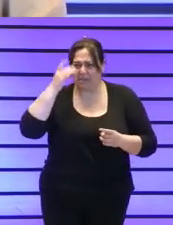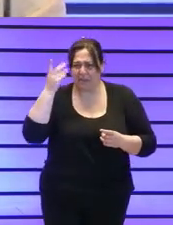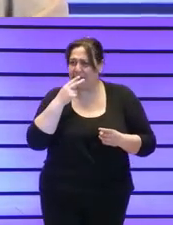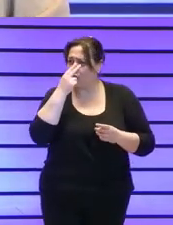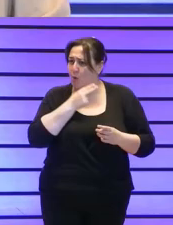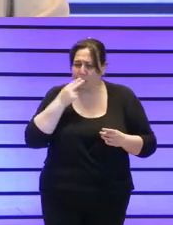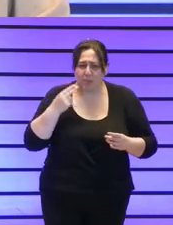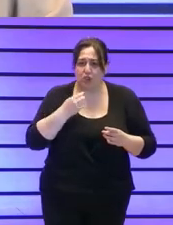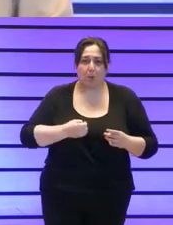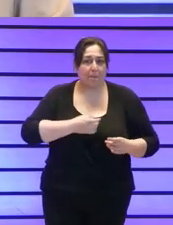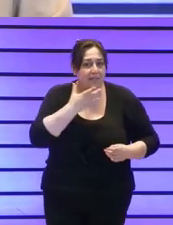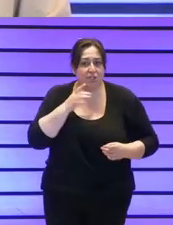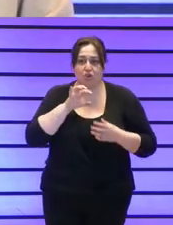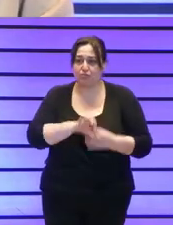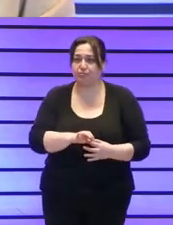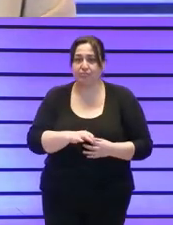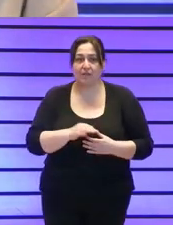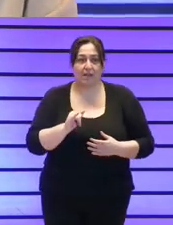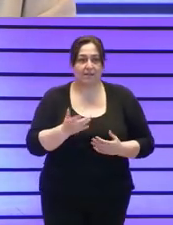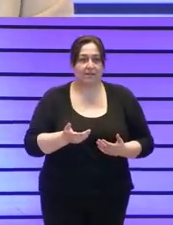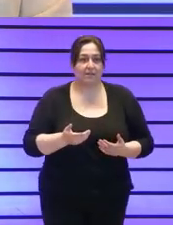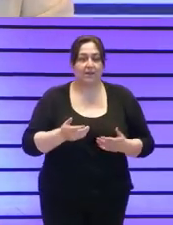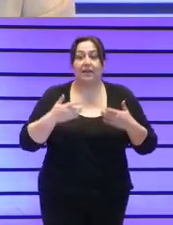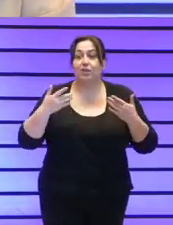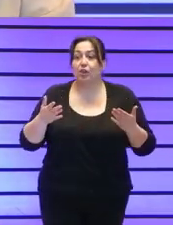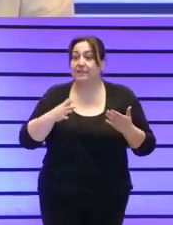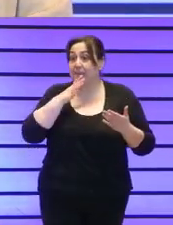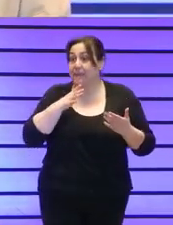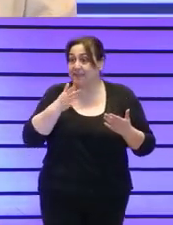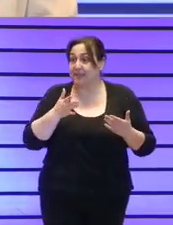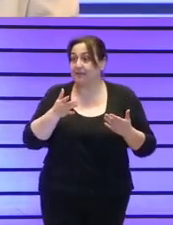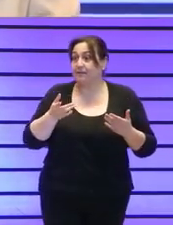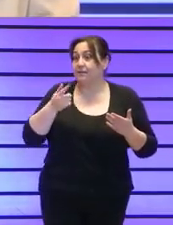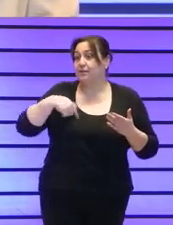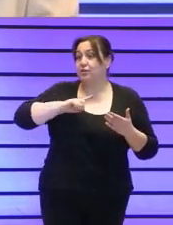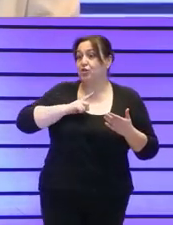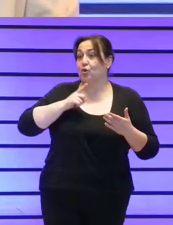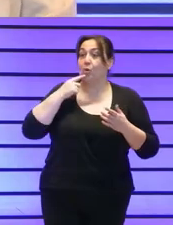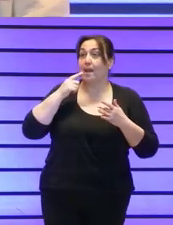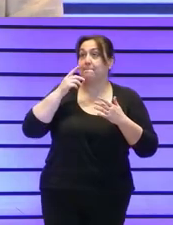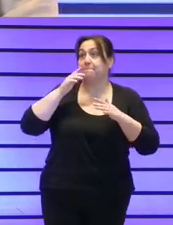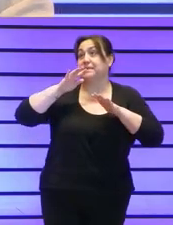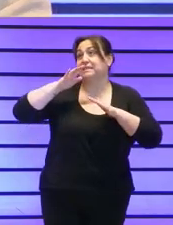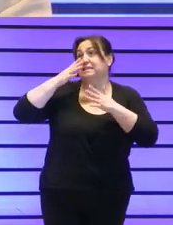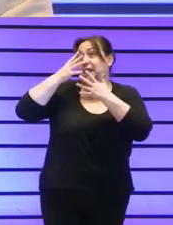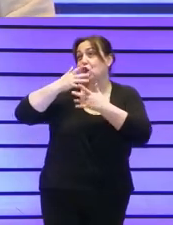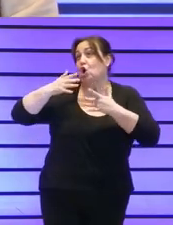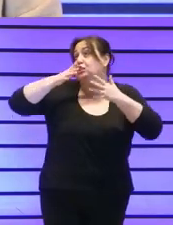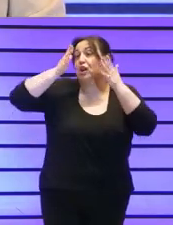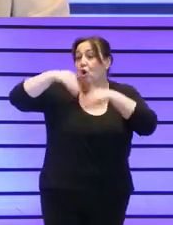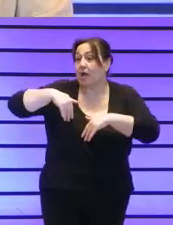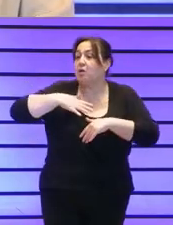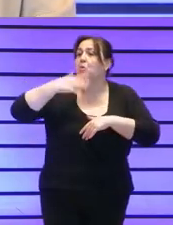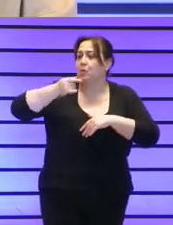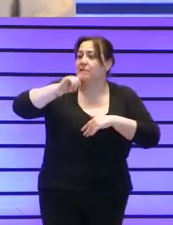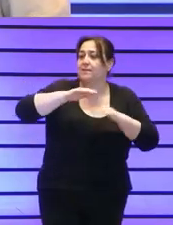todo una pasión, ¿no?, increíble. ¿Qué pasa? Que como no soy dogmática, pues también puedes tomar